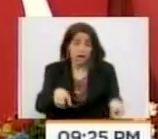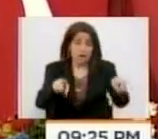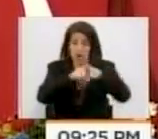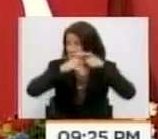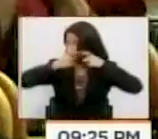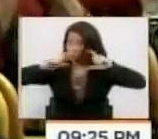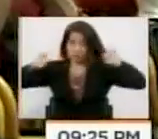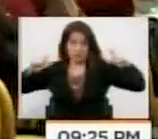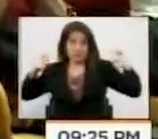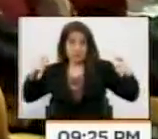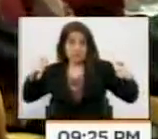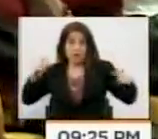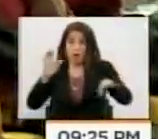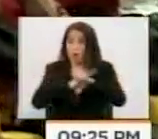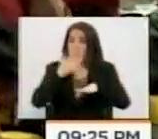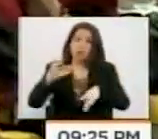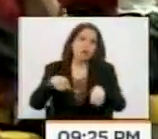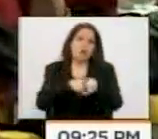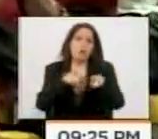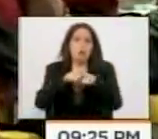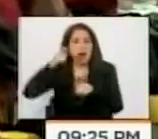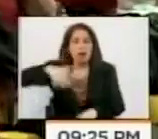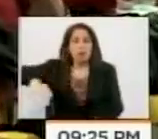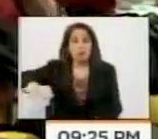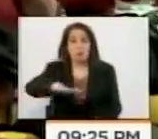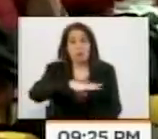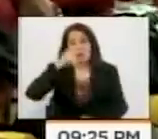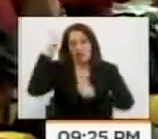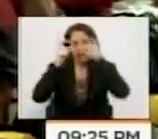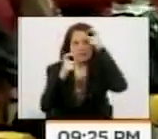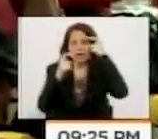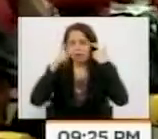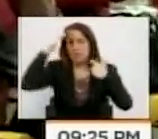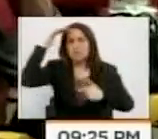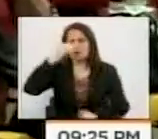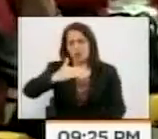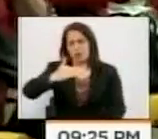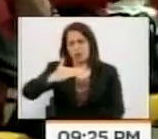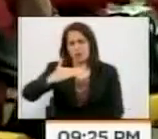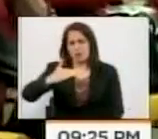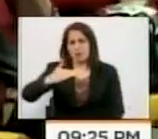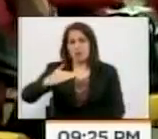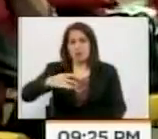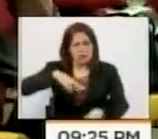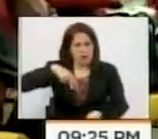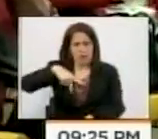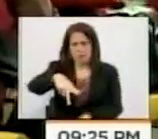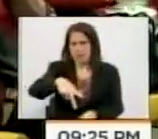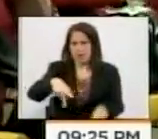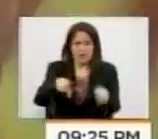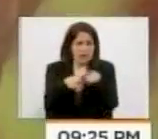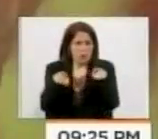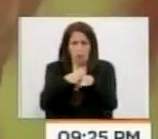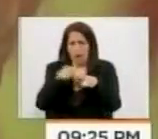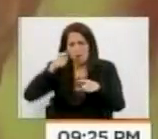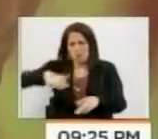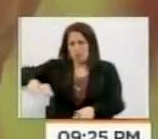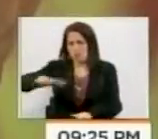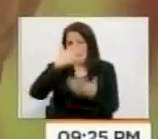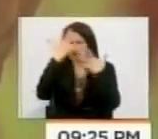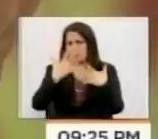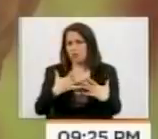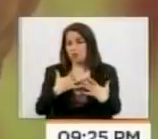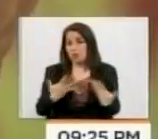grande porque era el pueblo. Chávez era el soldado raso, el soldado de a pie, el soldado pueblo. Eso era